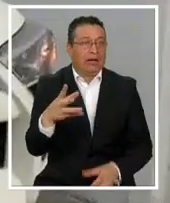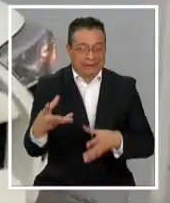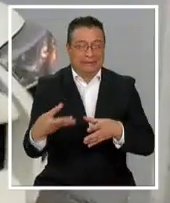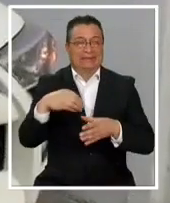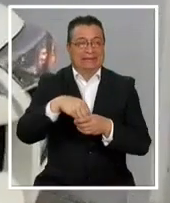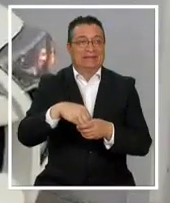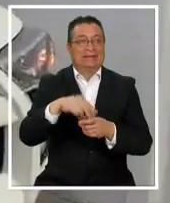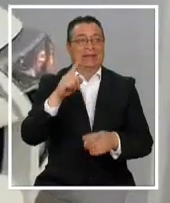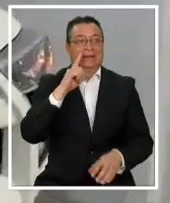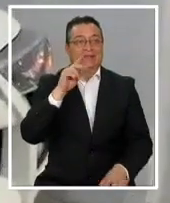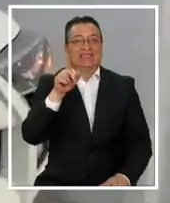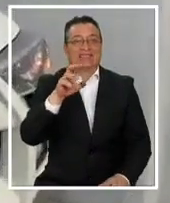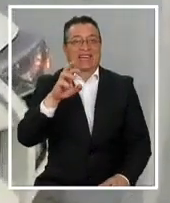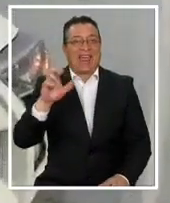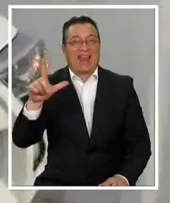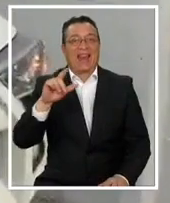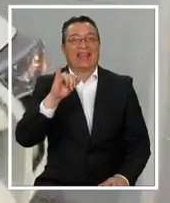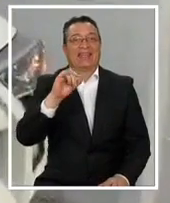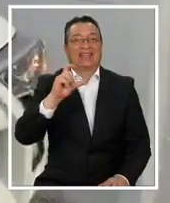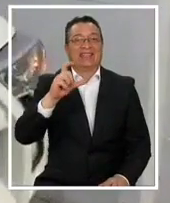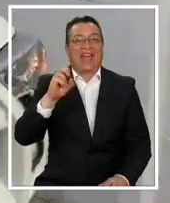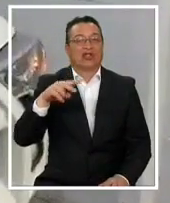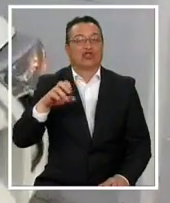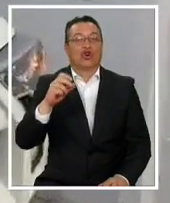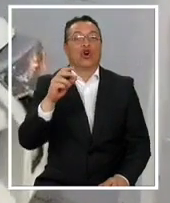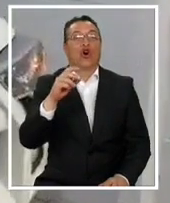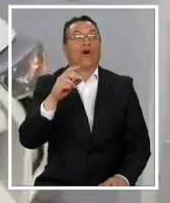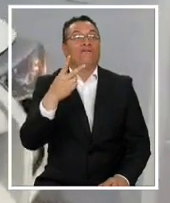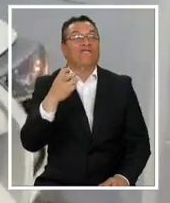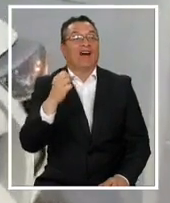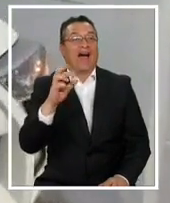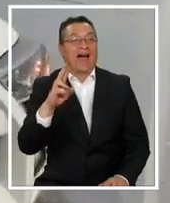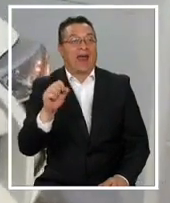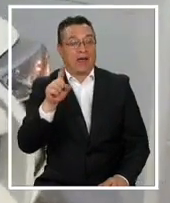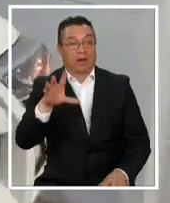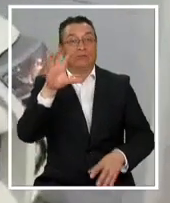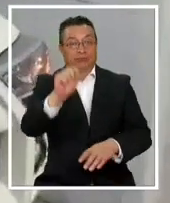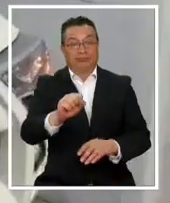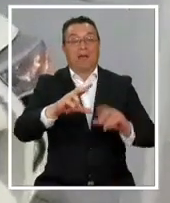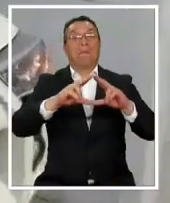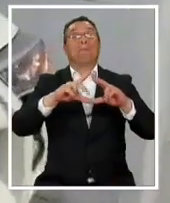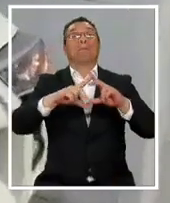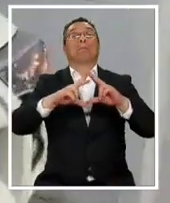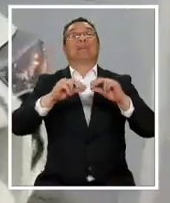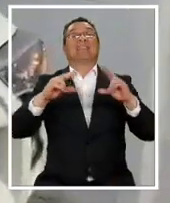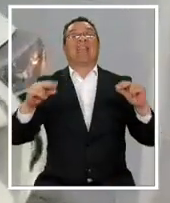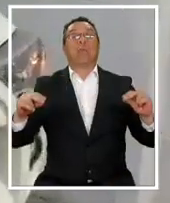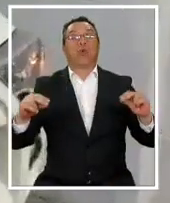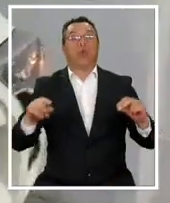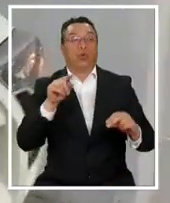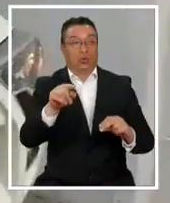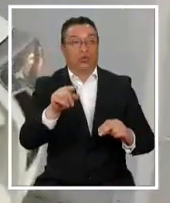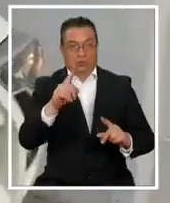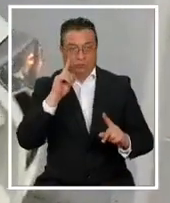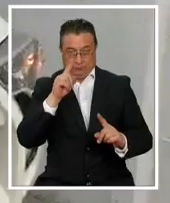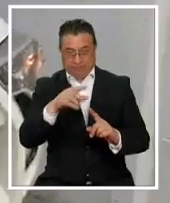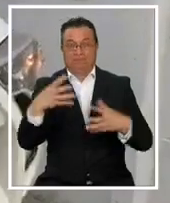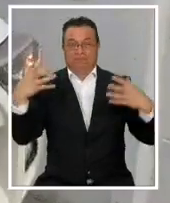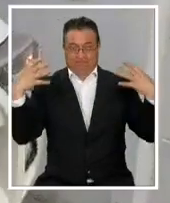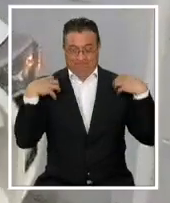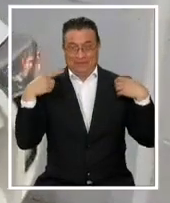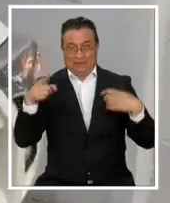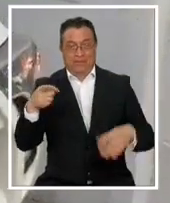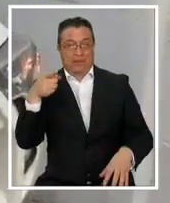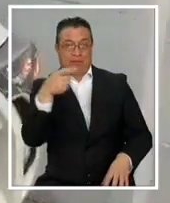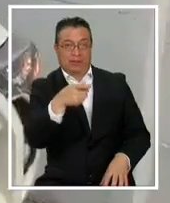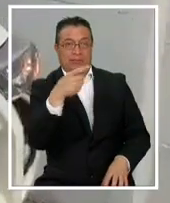parte Israel Ignacio Ibarra Varas, detenido por la PDI en Pichilemu, sindicado como el autor material del